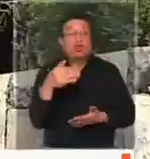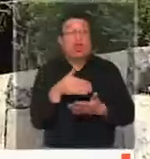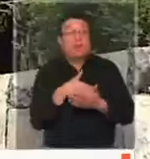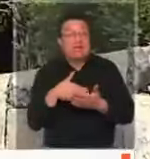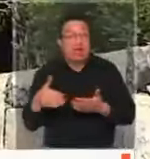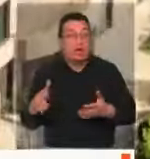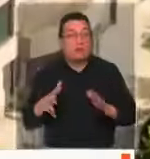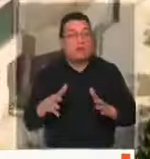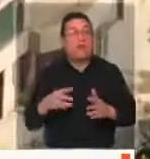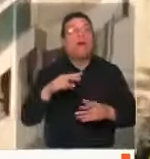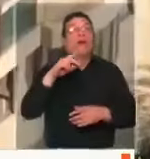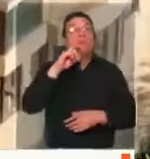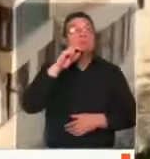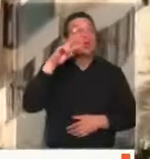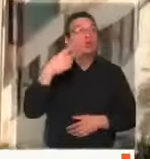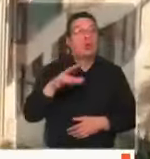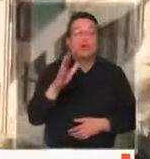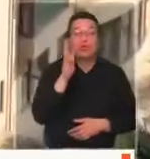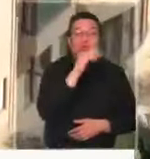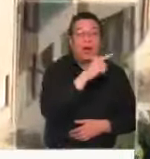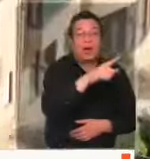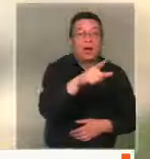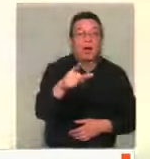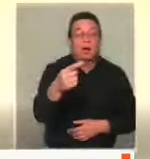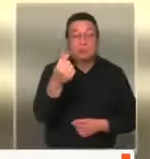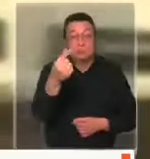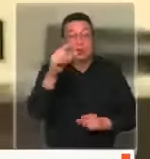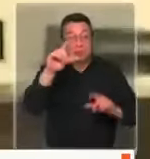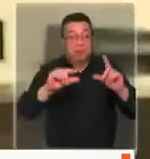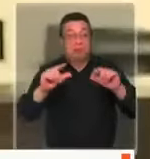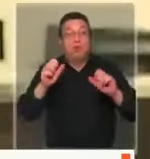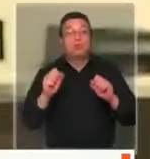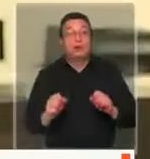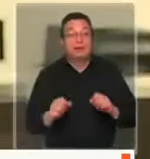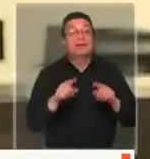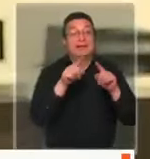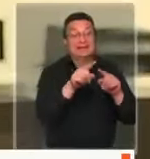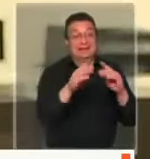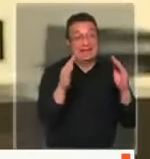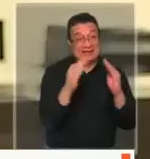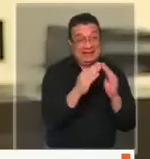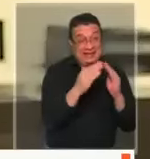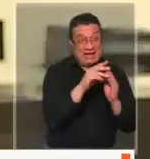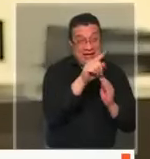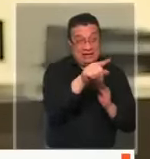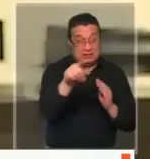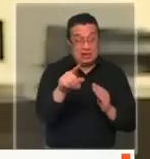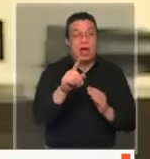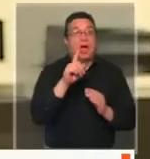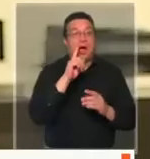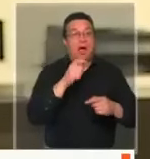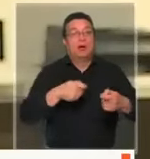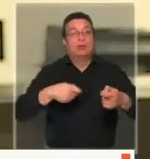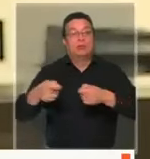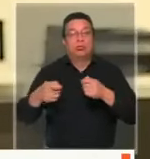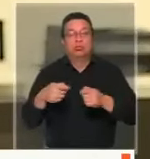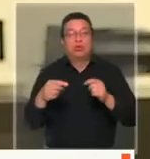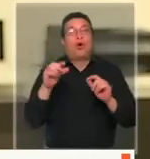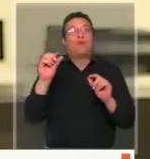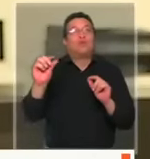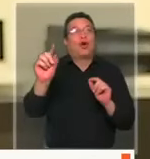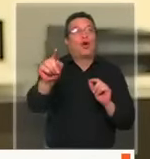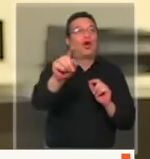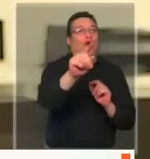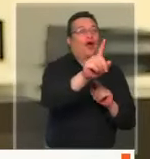Sigue buscando dueño. Ojo, que el precio es conversable. Este tipo de viviendas, digamos, tienen un mercado mucho más estrecho. Es